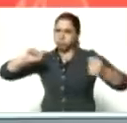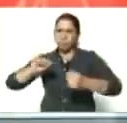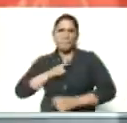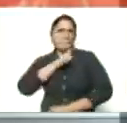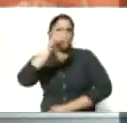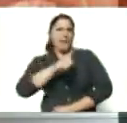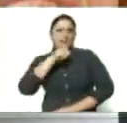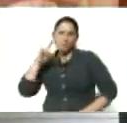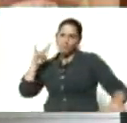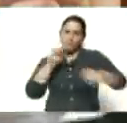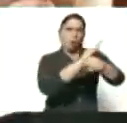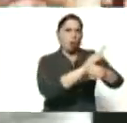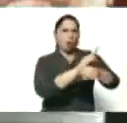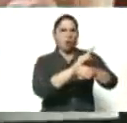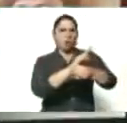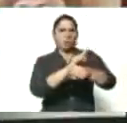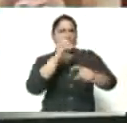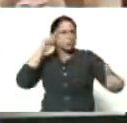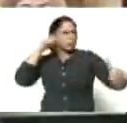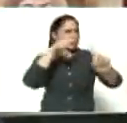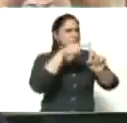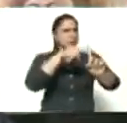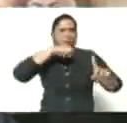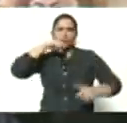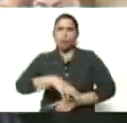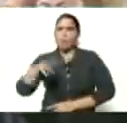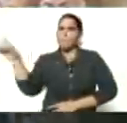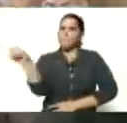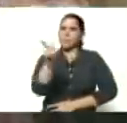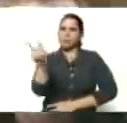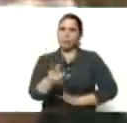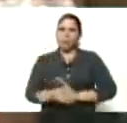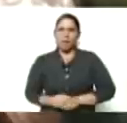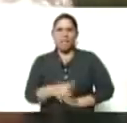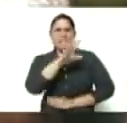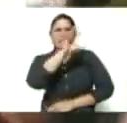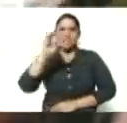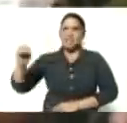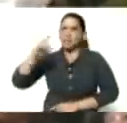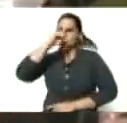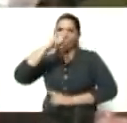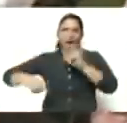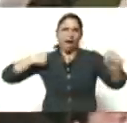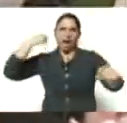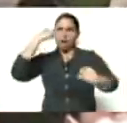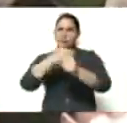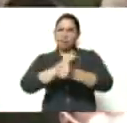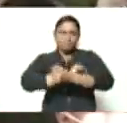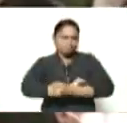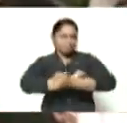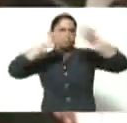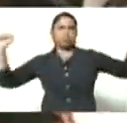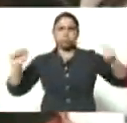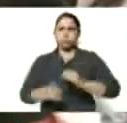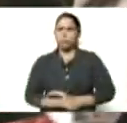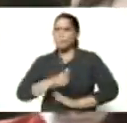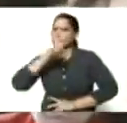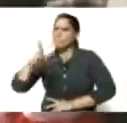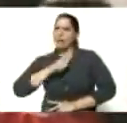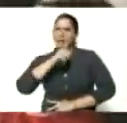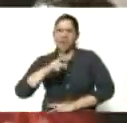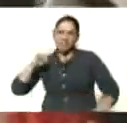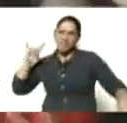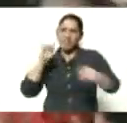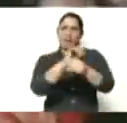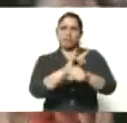de la traición que marcó la historia de Venezuela por 500 años. Rompimos el maleficio de la